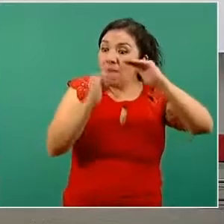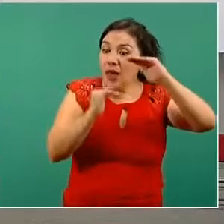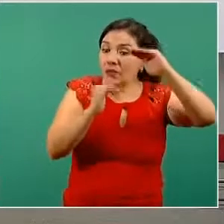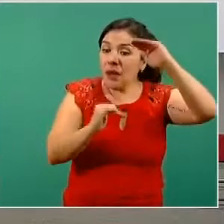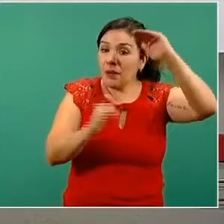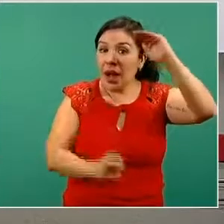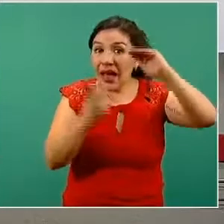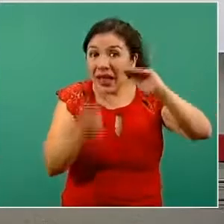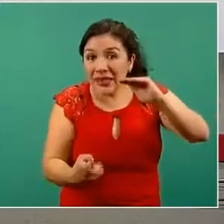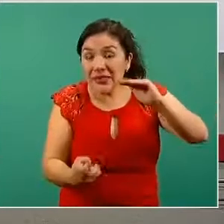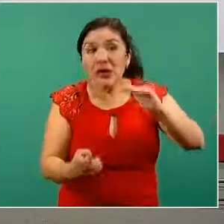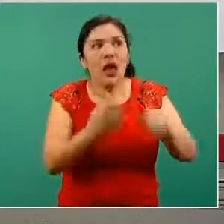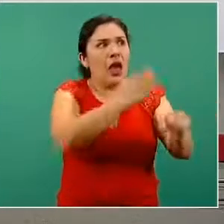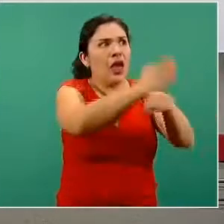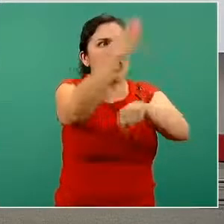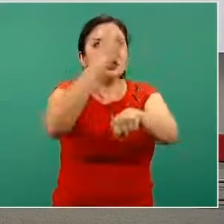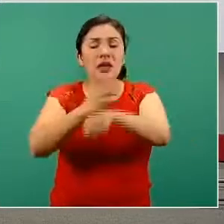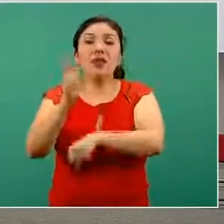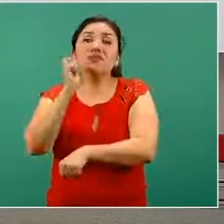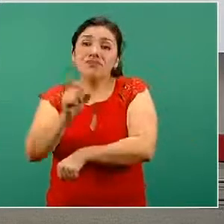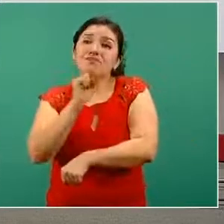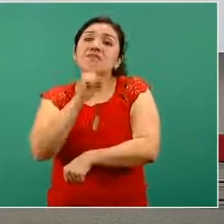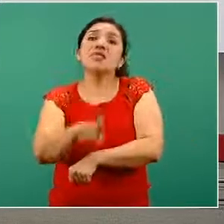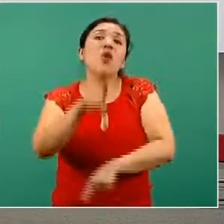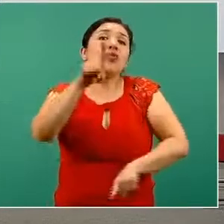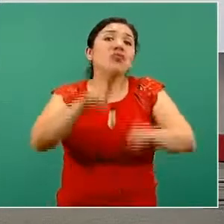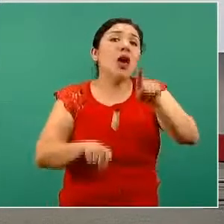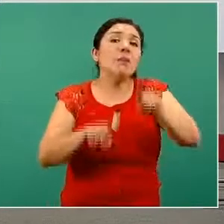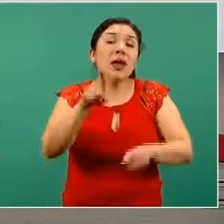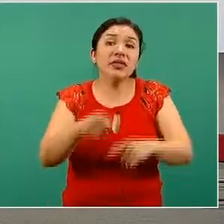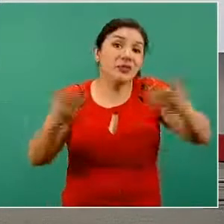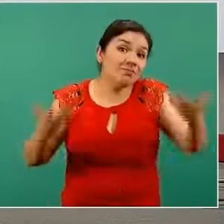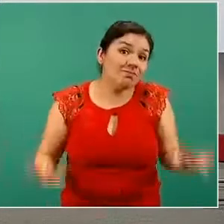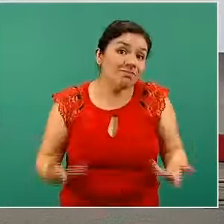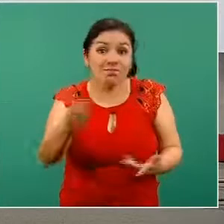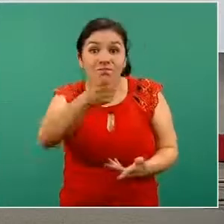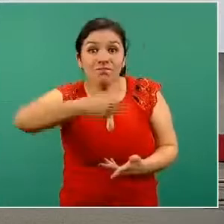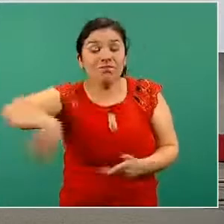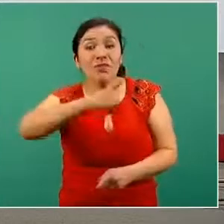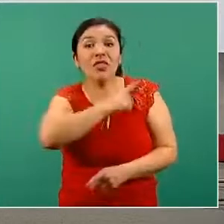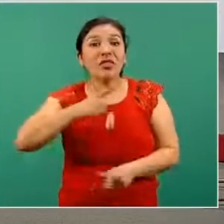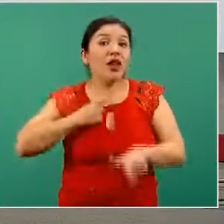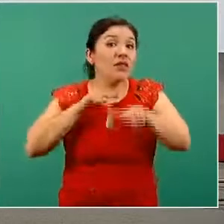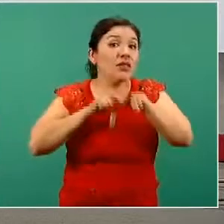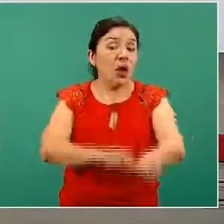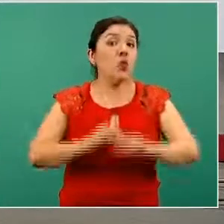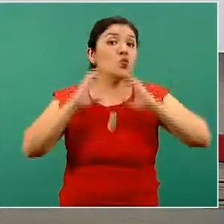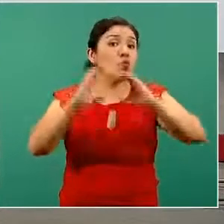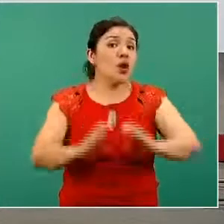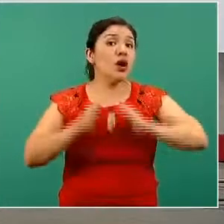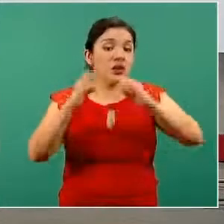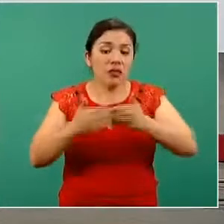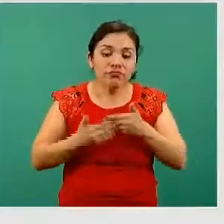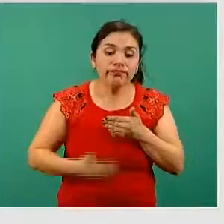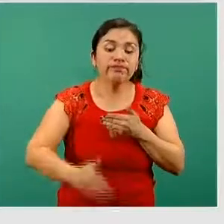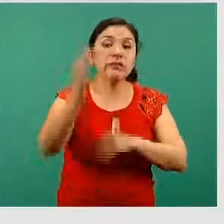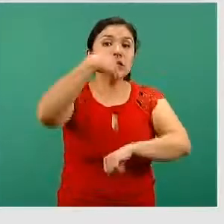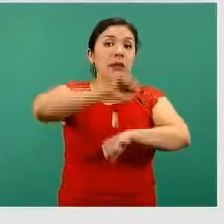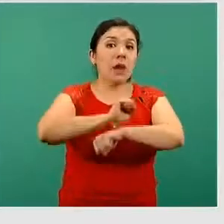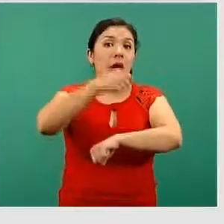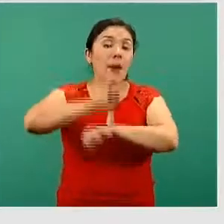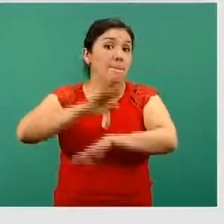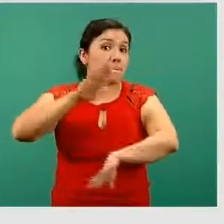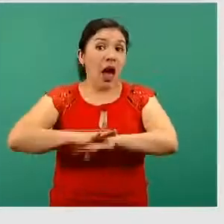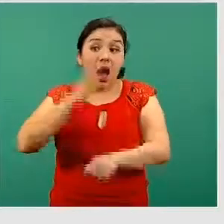bajo para muchas de las entidades va a depender precisamente de que nos cuidemos durante las próximas semanas y sobre todo en